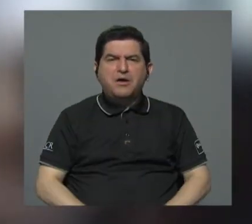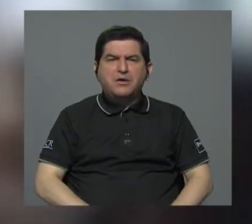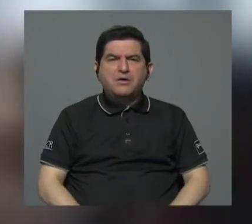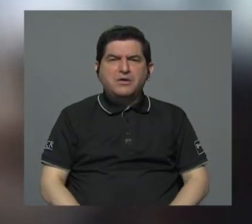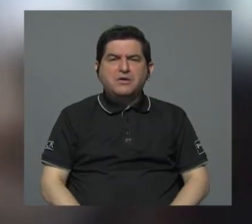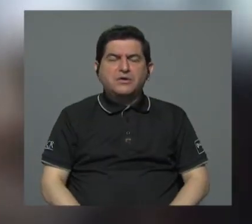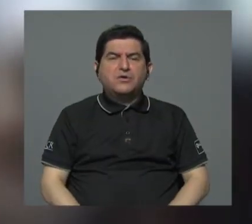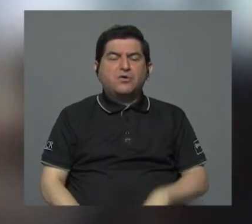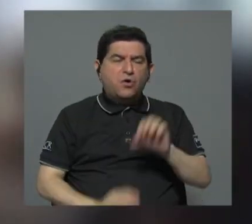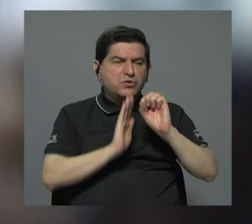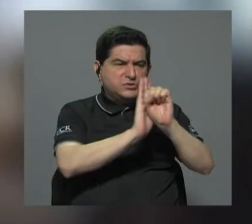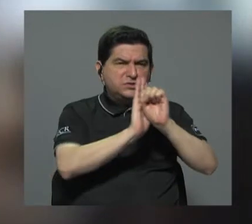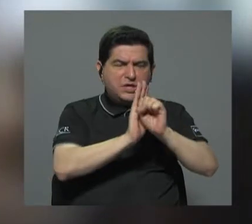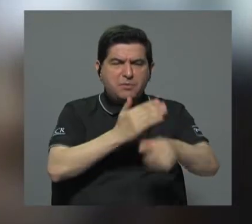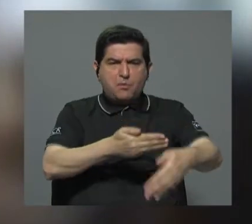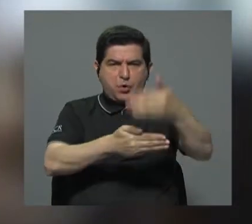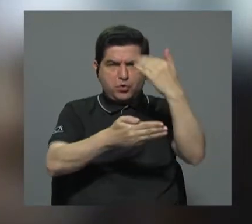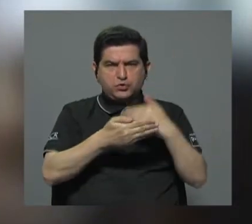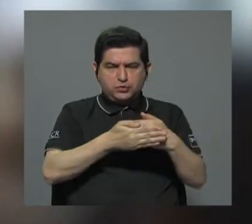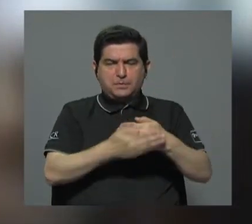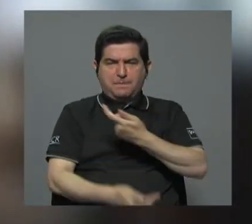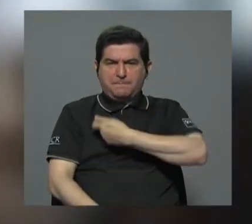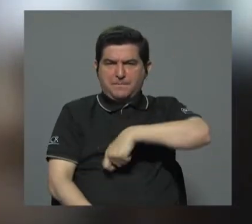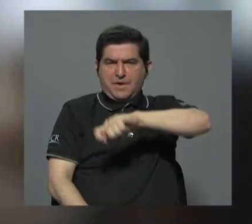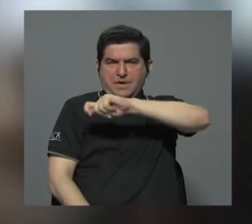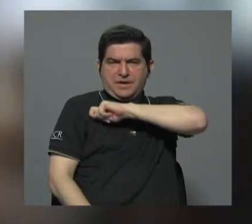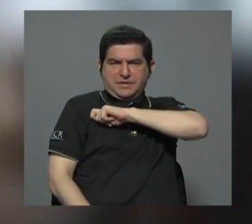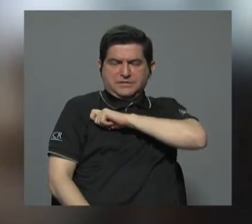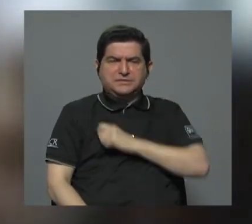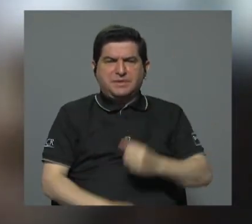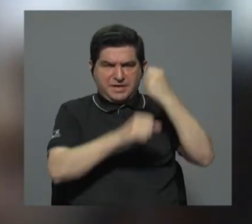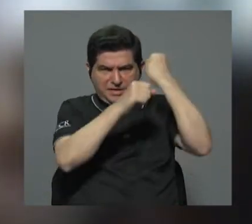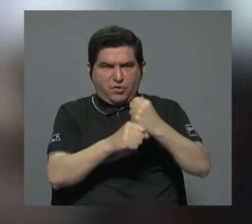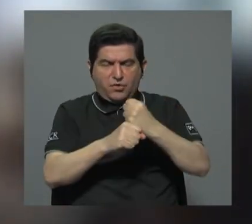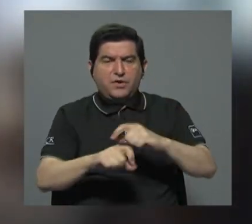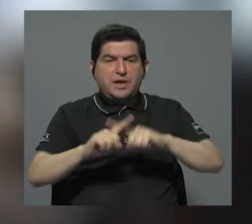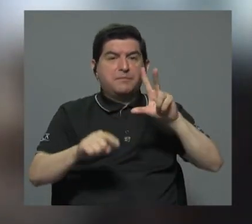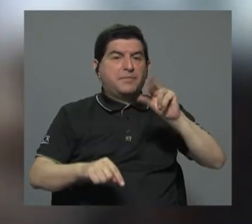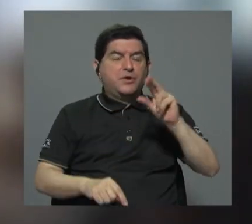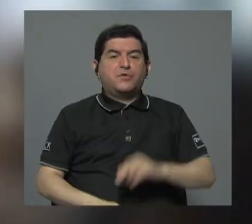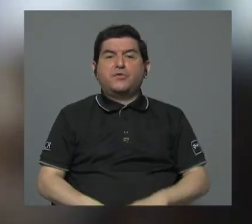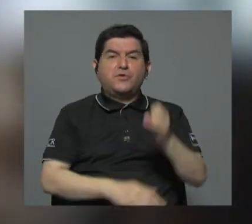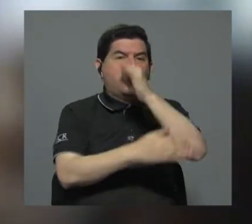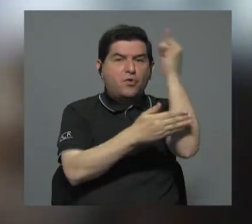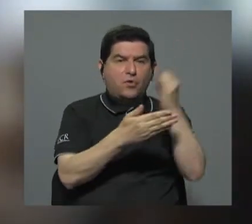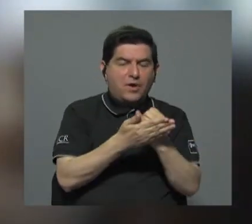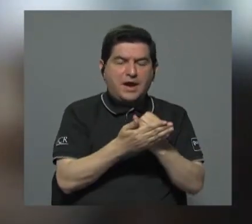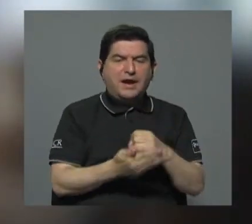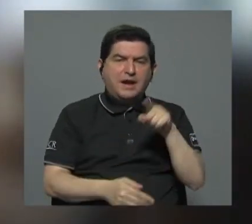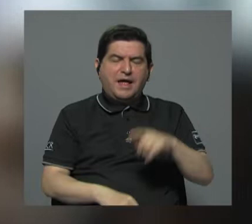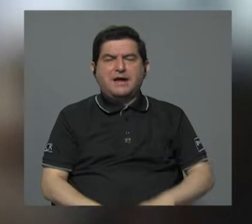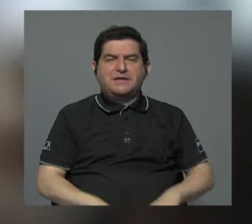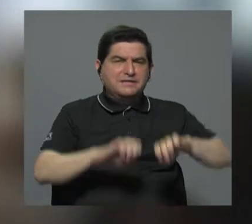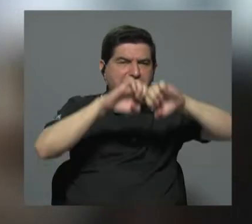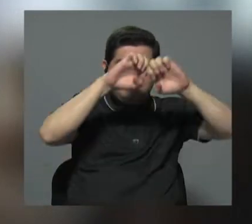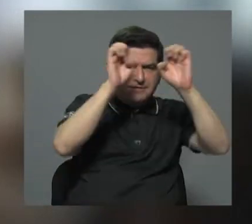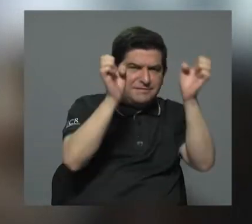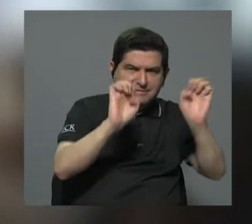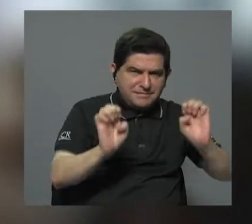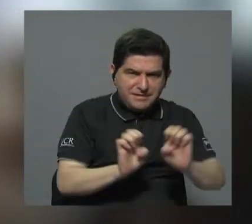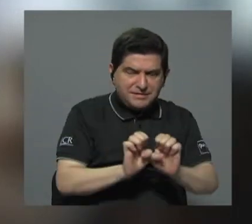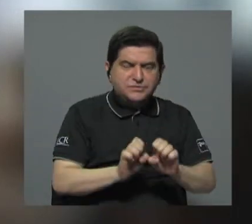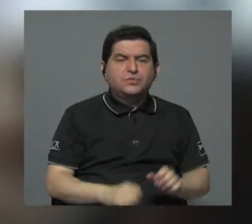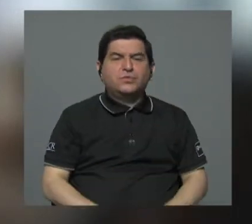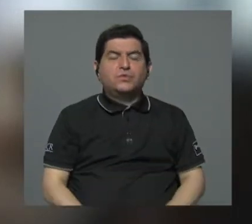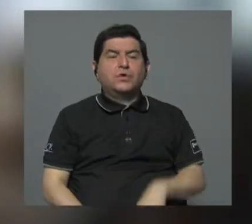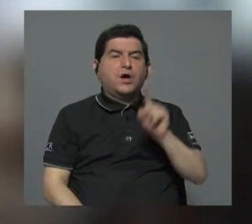la iconografía prehispánica, pero no con la heráldica o el arte del blasón. Y por eso busqué a un colega,